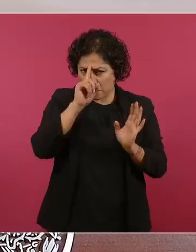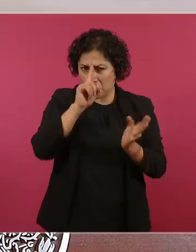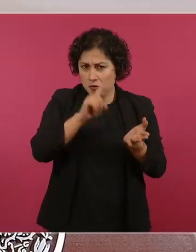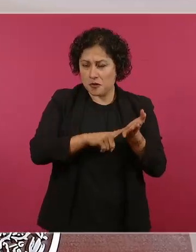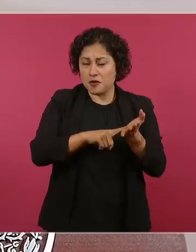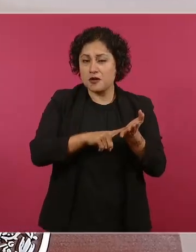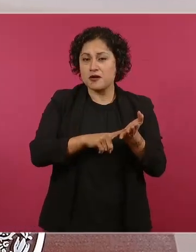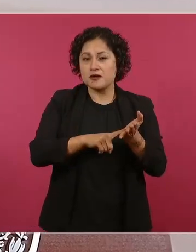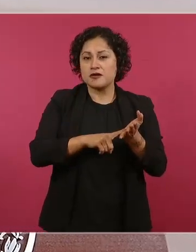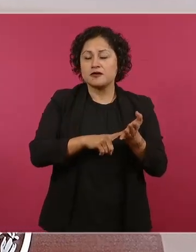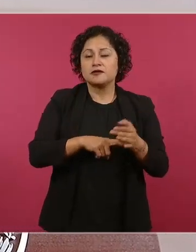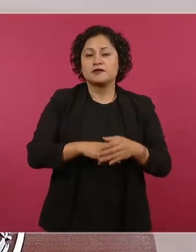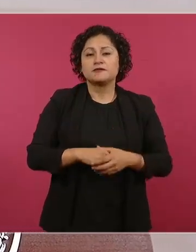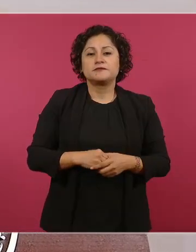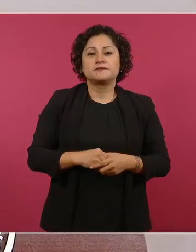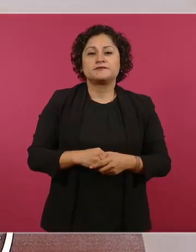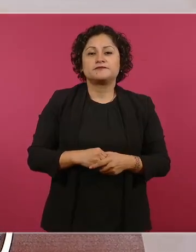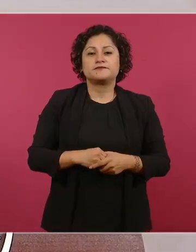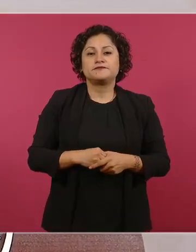Y está